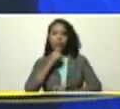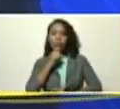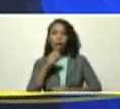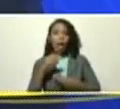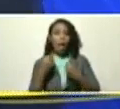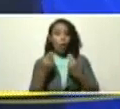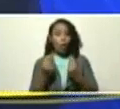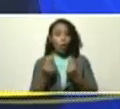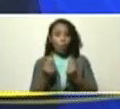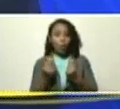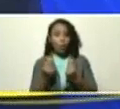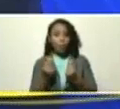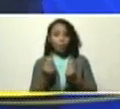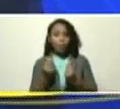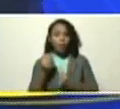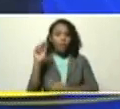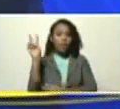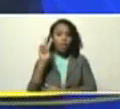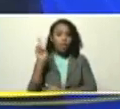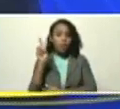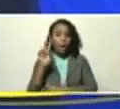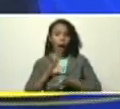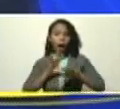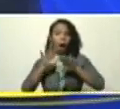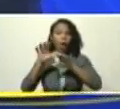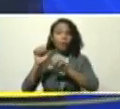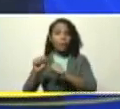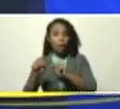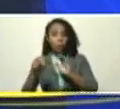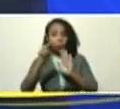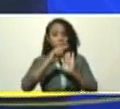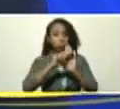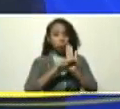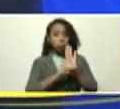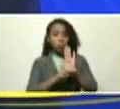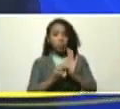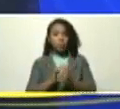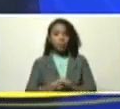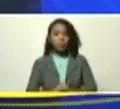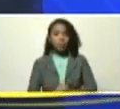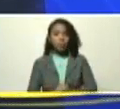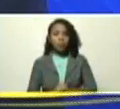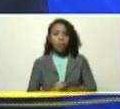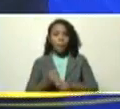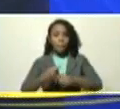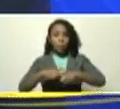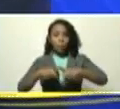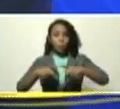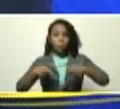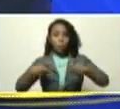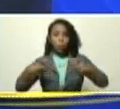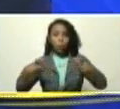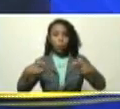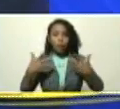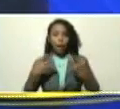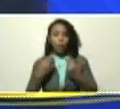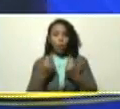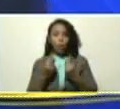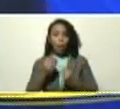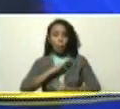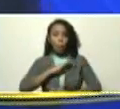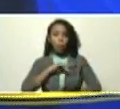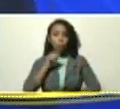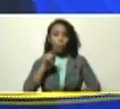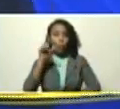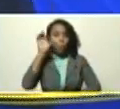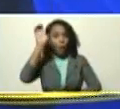de Venezuela y alcanzar los niveles, el crecimiento de economía de su país,